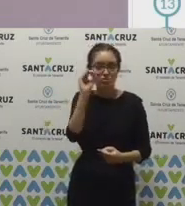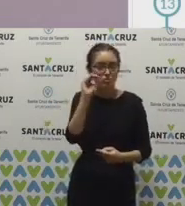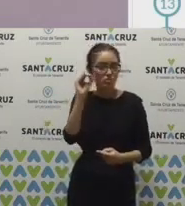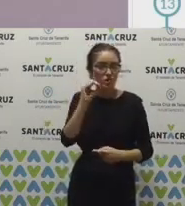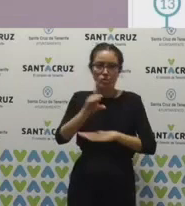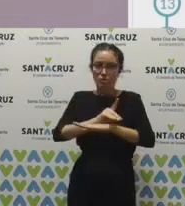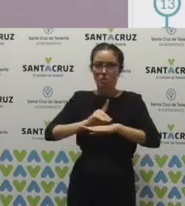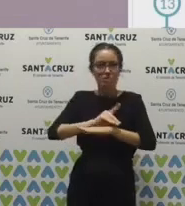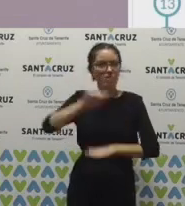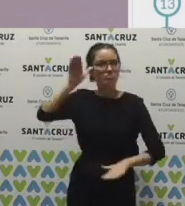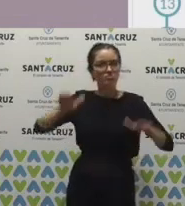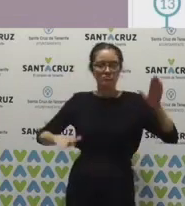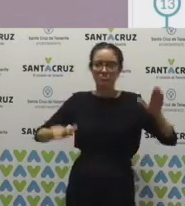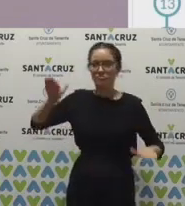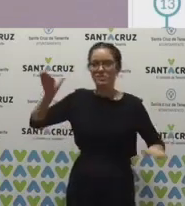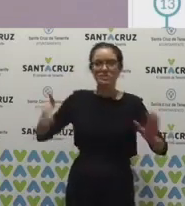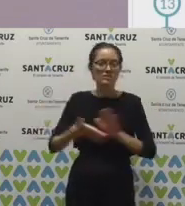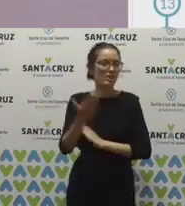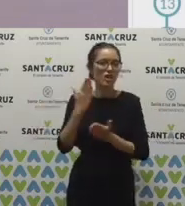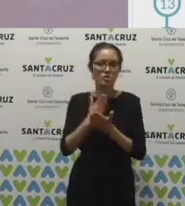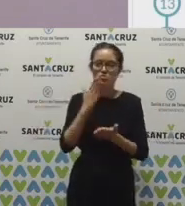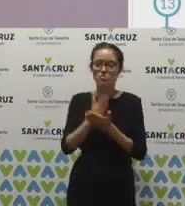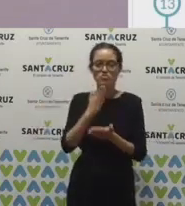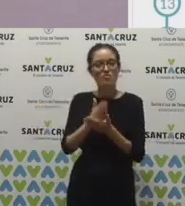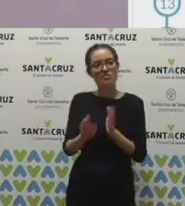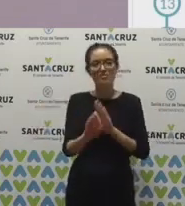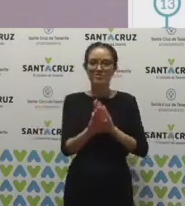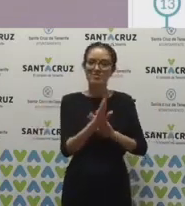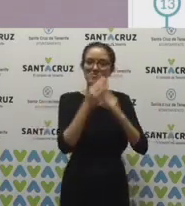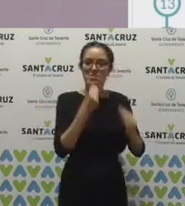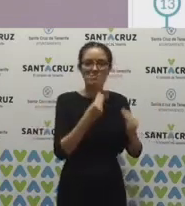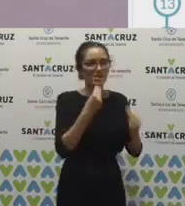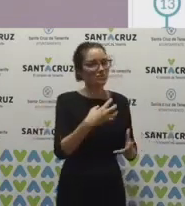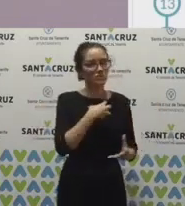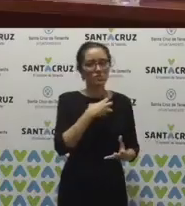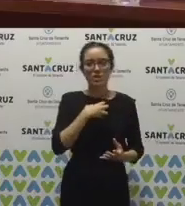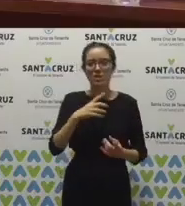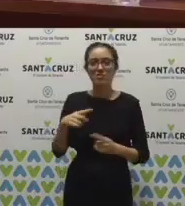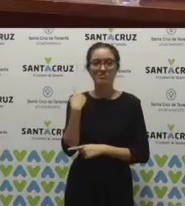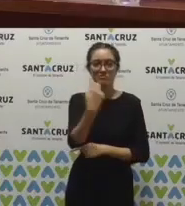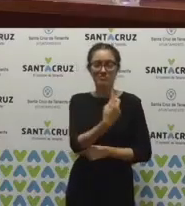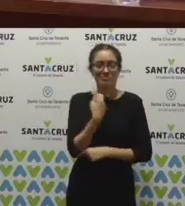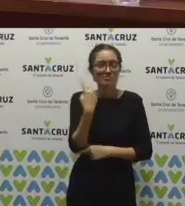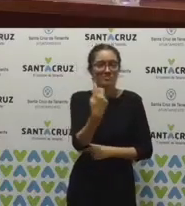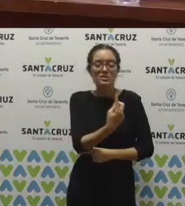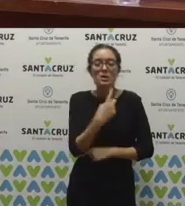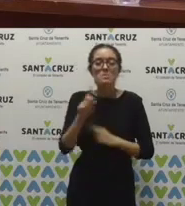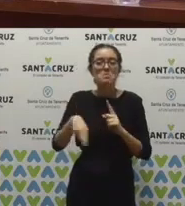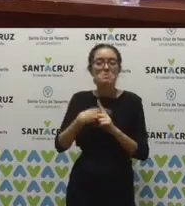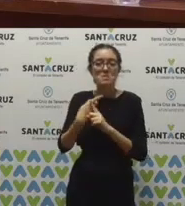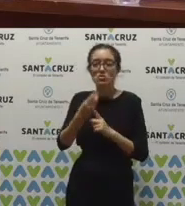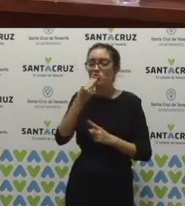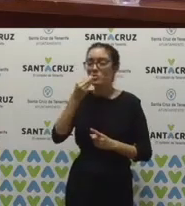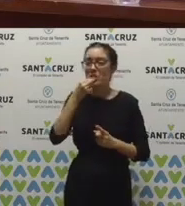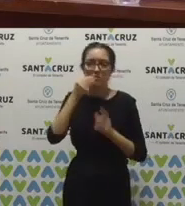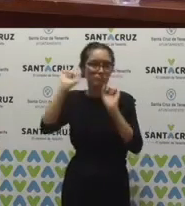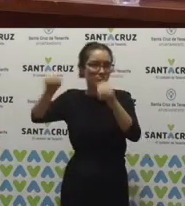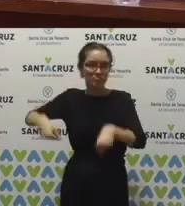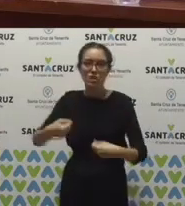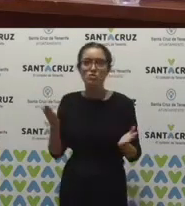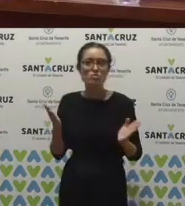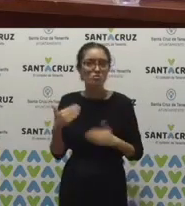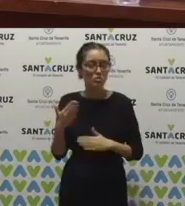imposibilita el seguimiento óptimo del curso escolar una soledad abrumadora y unas despensas totalmente vacías una realidad que